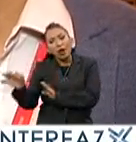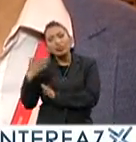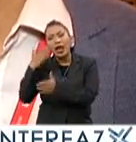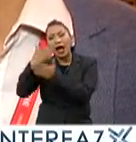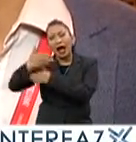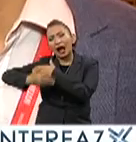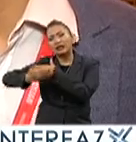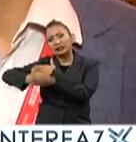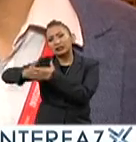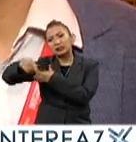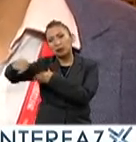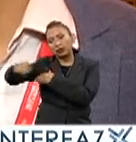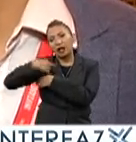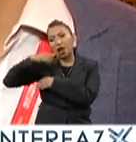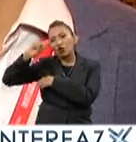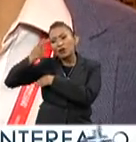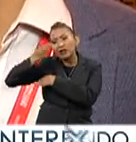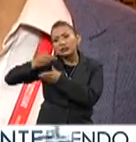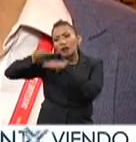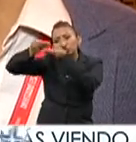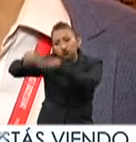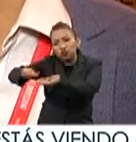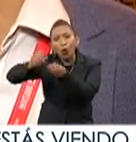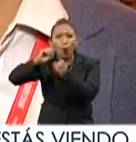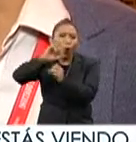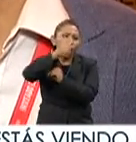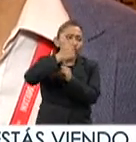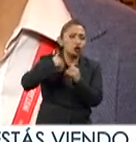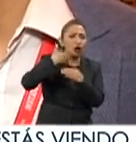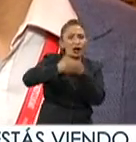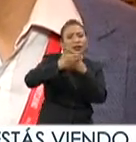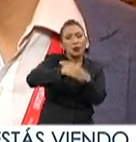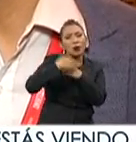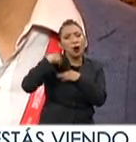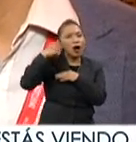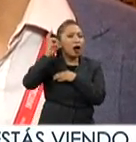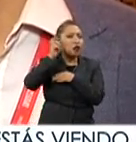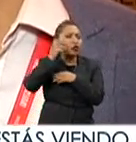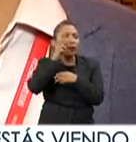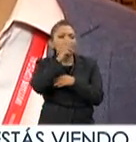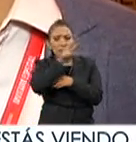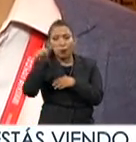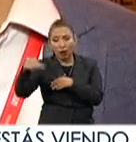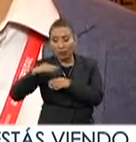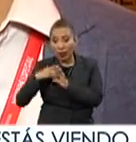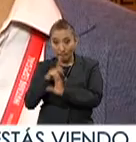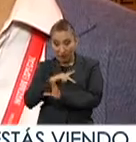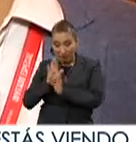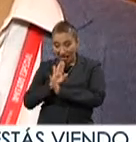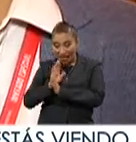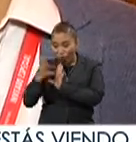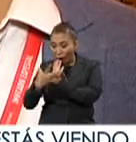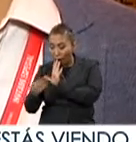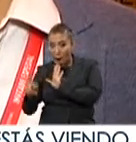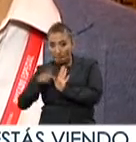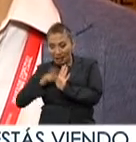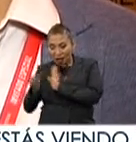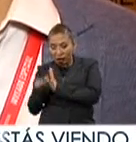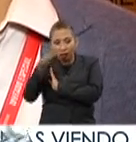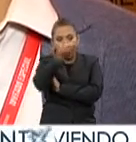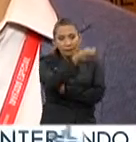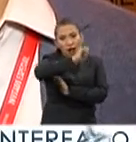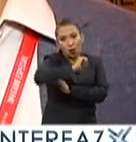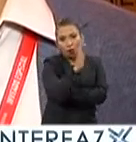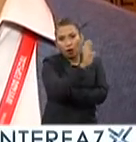los archivos también de las universidades o cualquier archivo audiovisual donde pueden ellos dar una copia para que